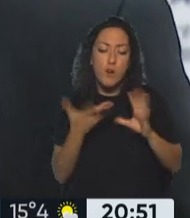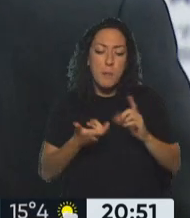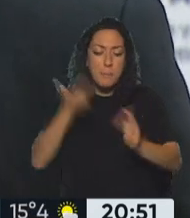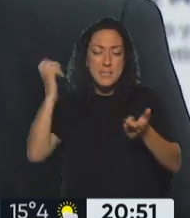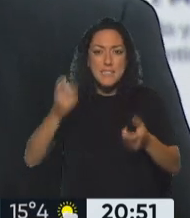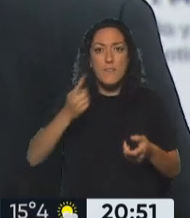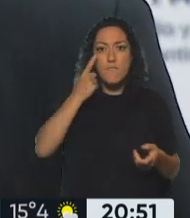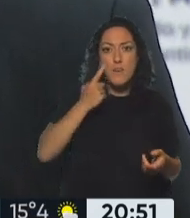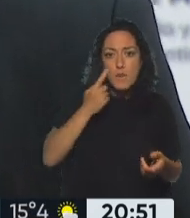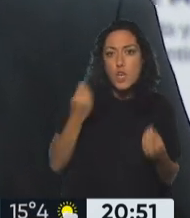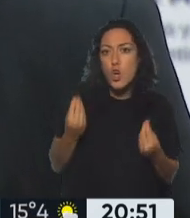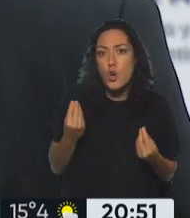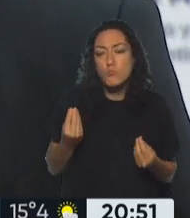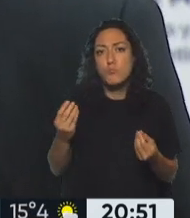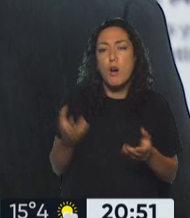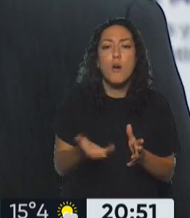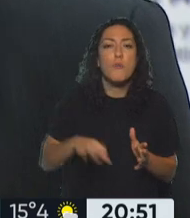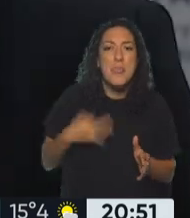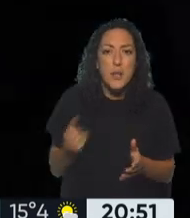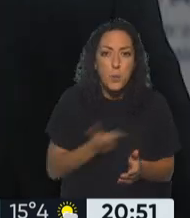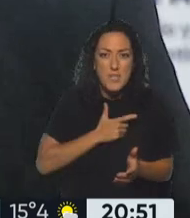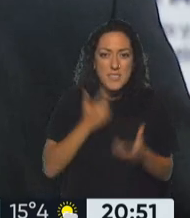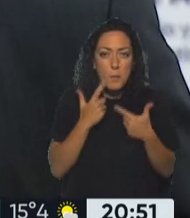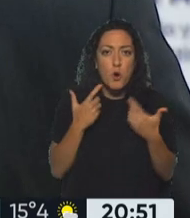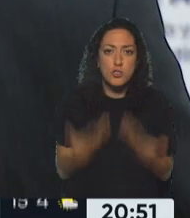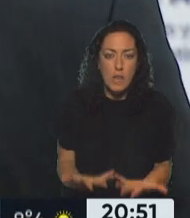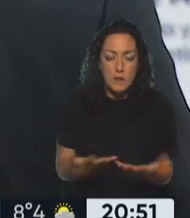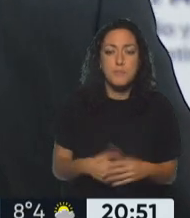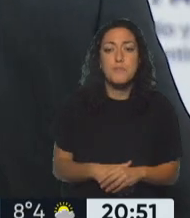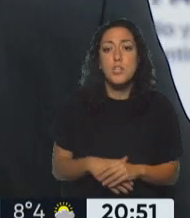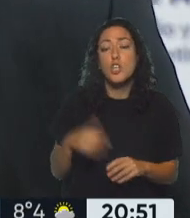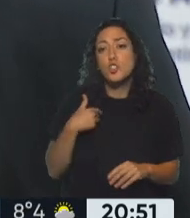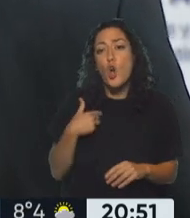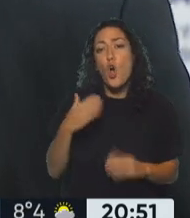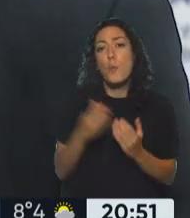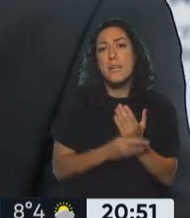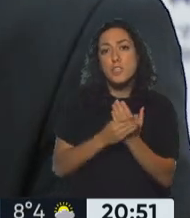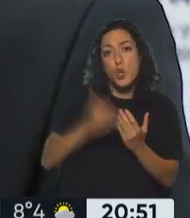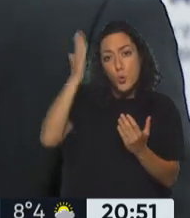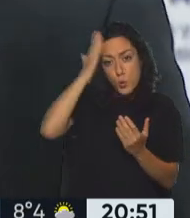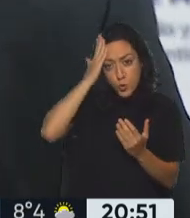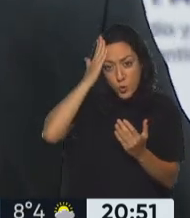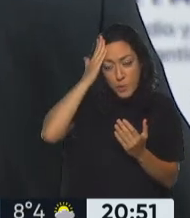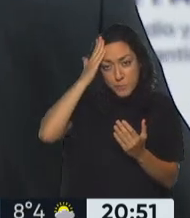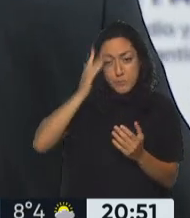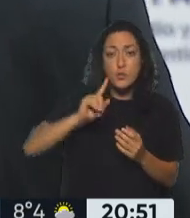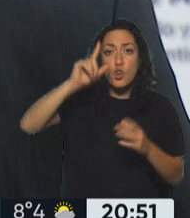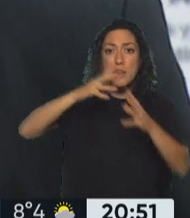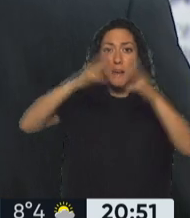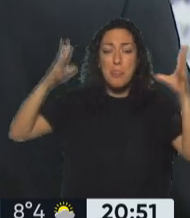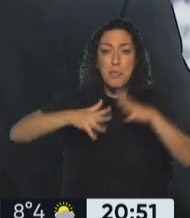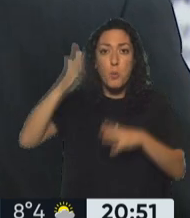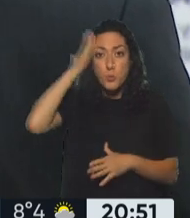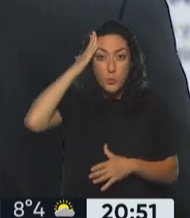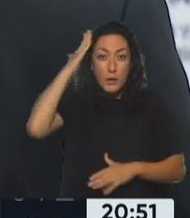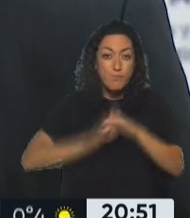todo lo mucho que podemos ofrecer desde todos estos ámbitos No yo como ministro de cultura conformando el norte grande cultural este un